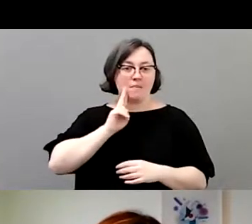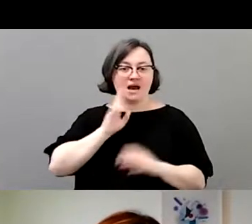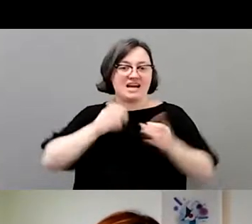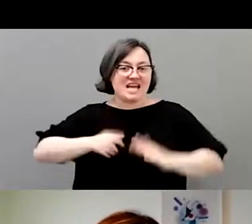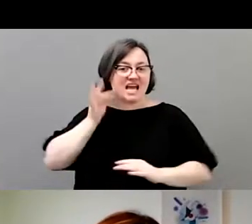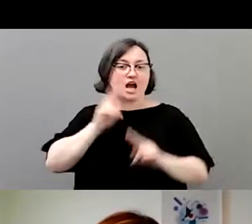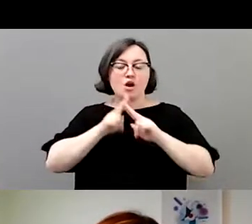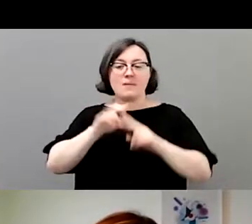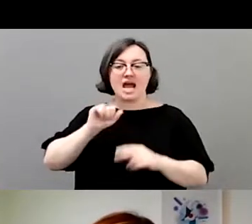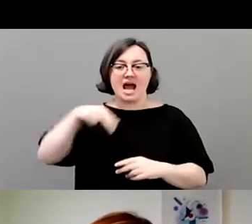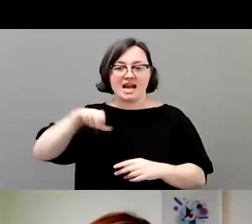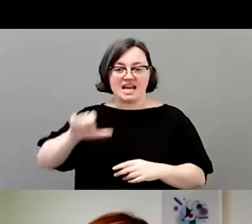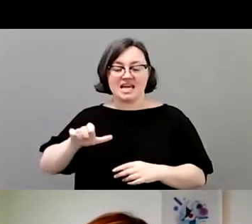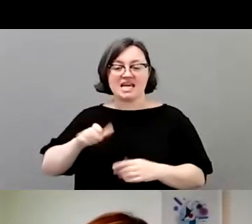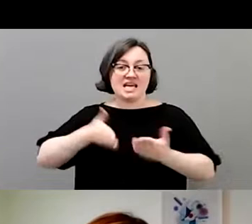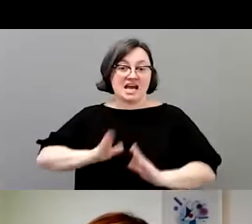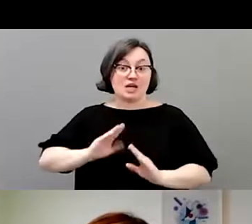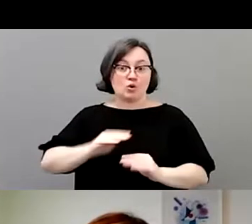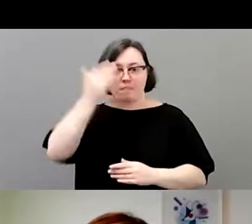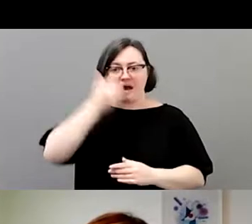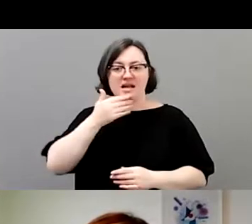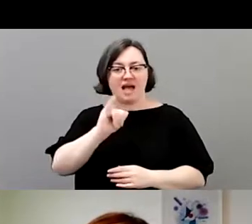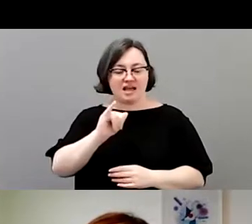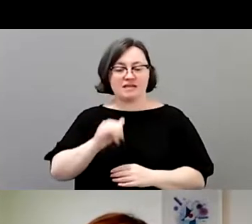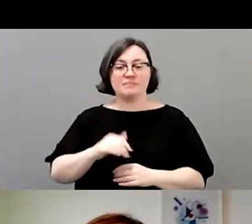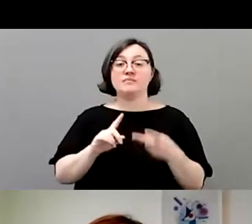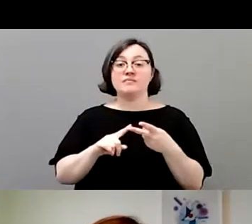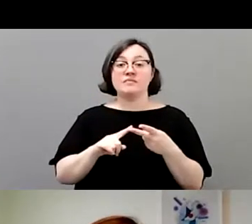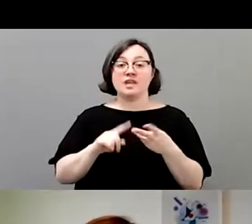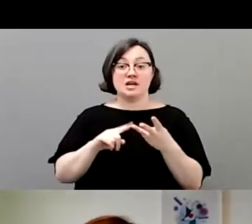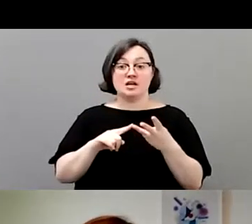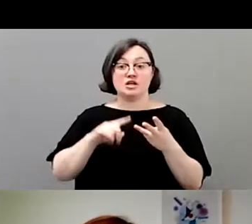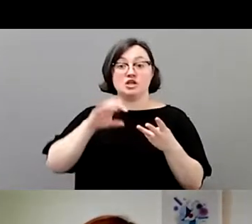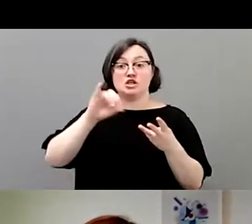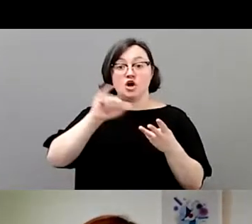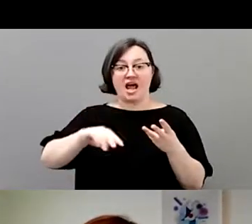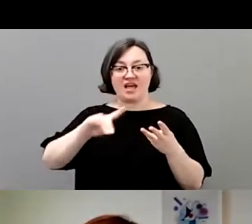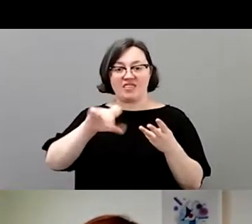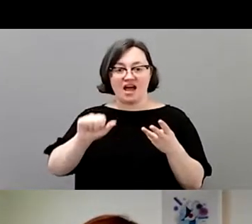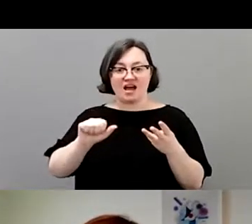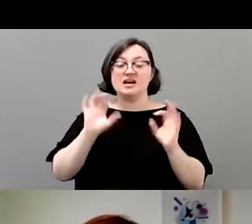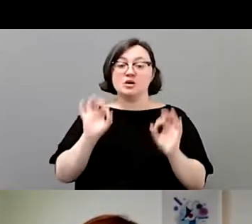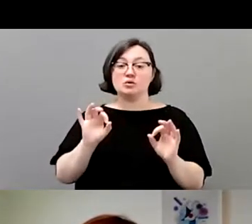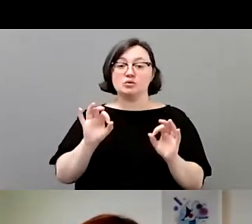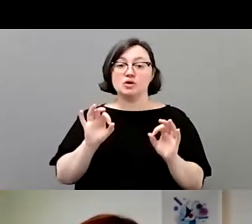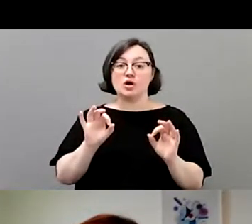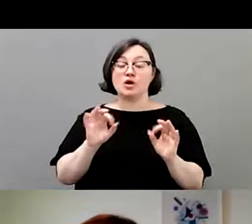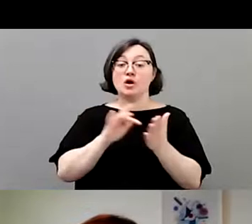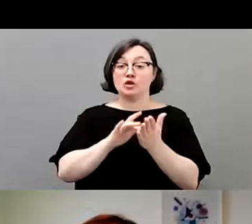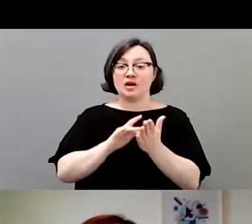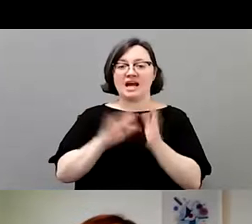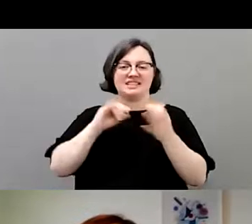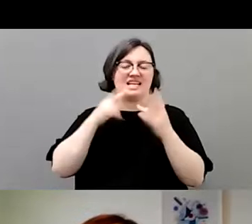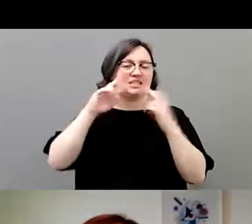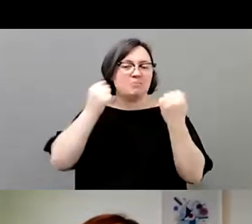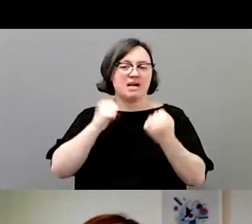de una niña con parálisis cerebral. Luego vamos a tener a Soraya como profesional experta en tecnología de apoyo y